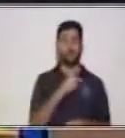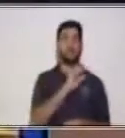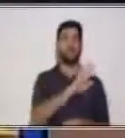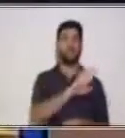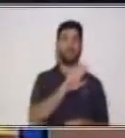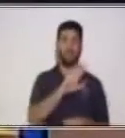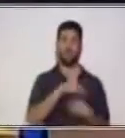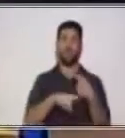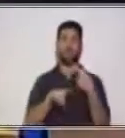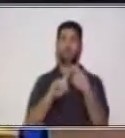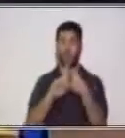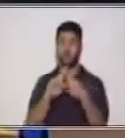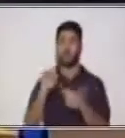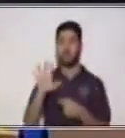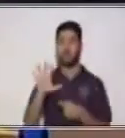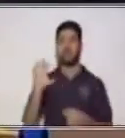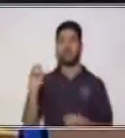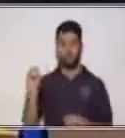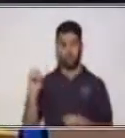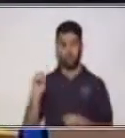50?